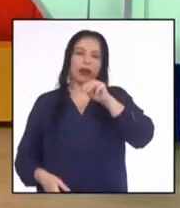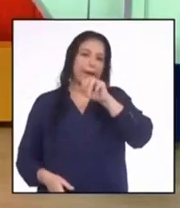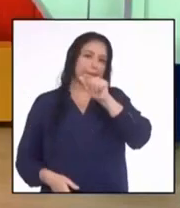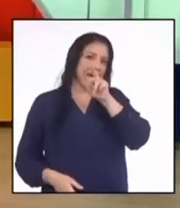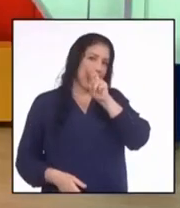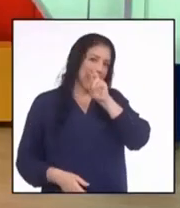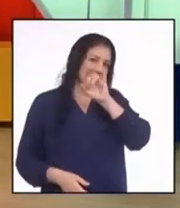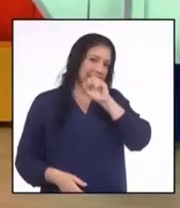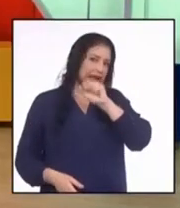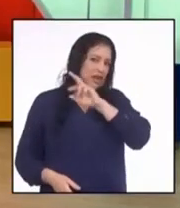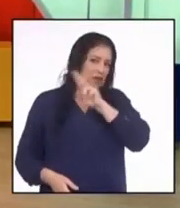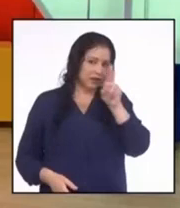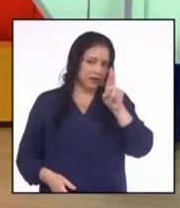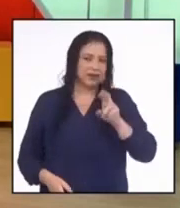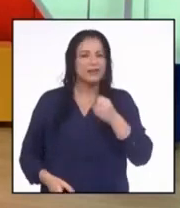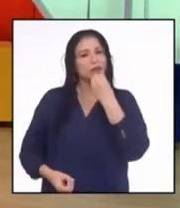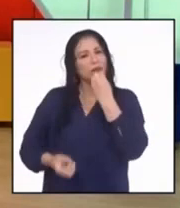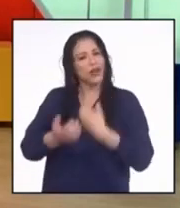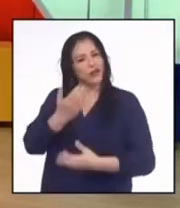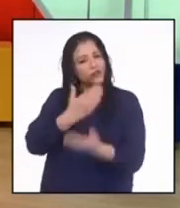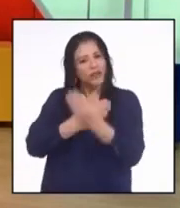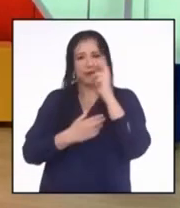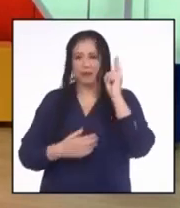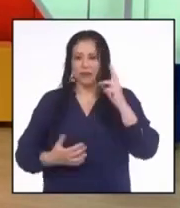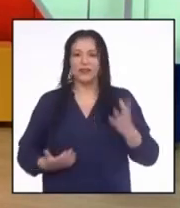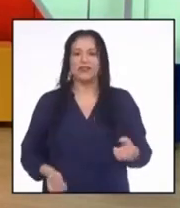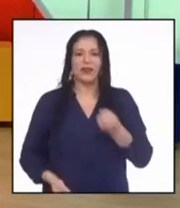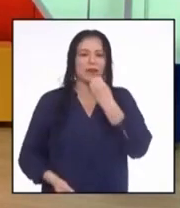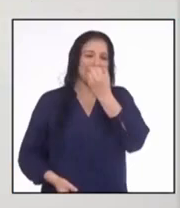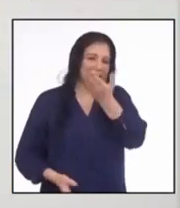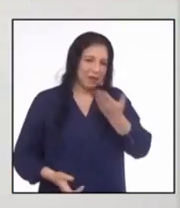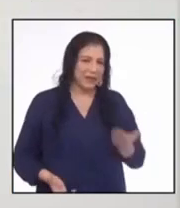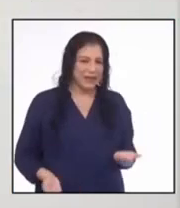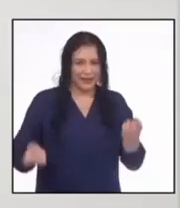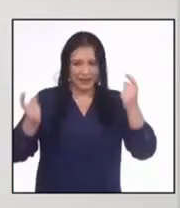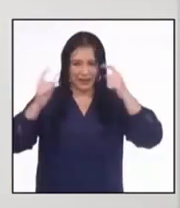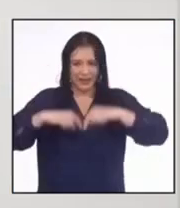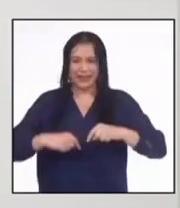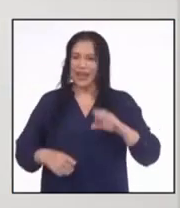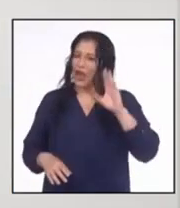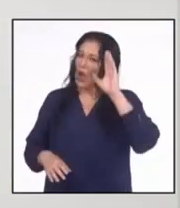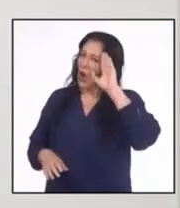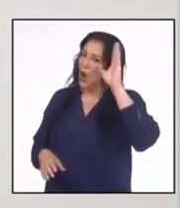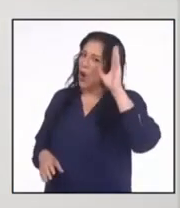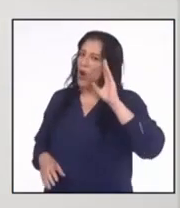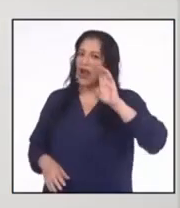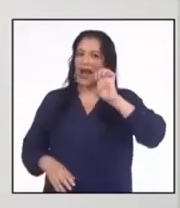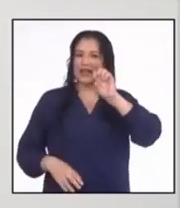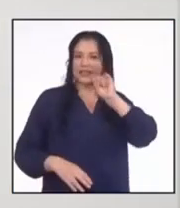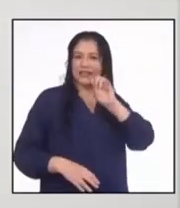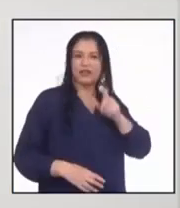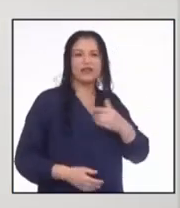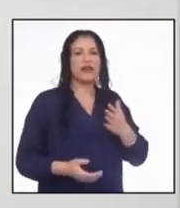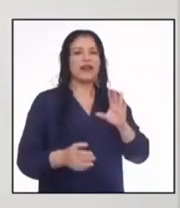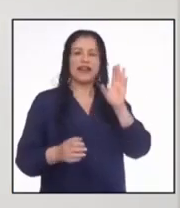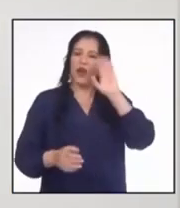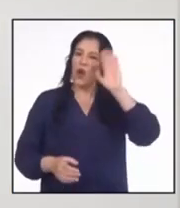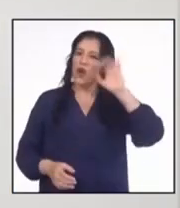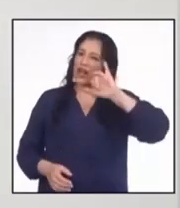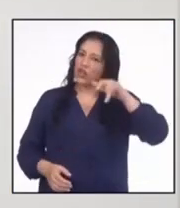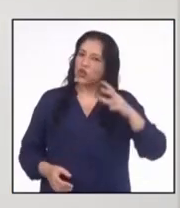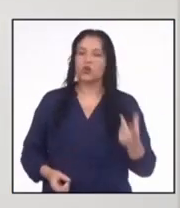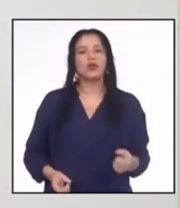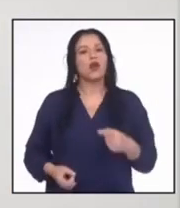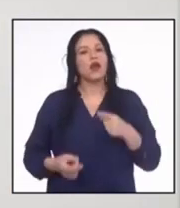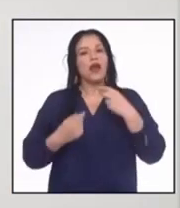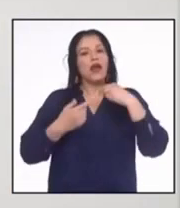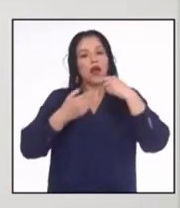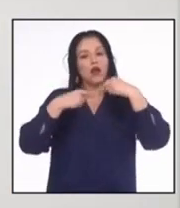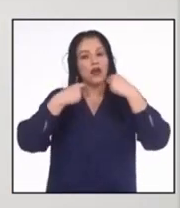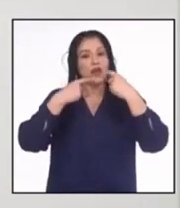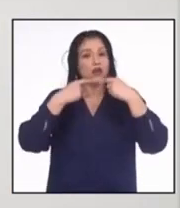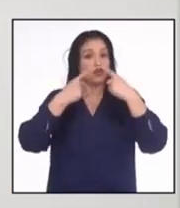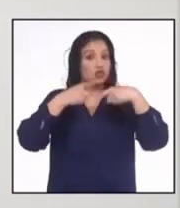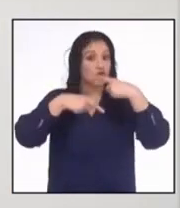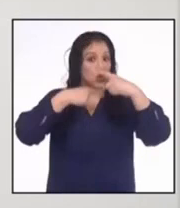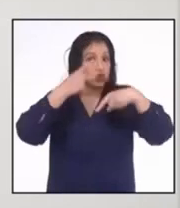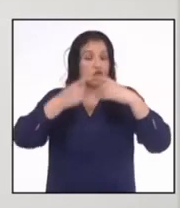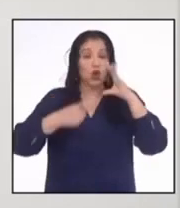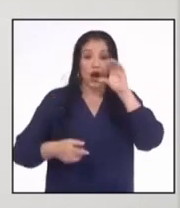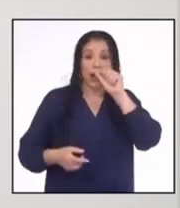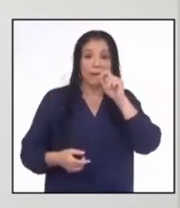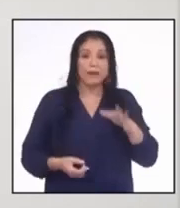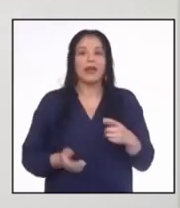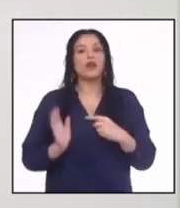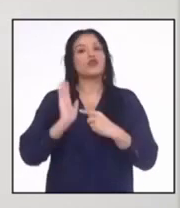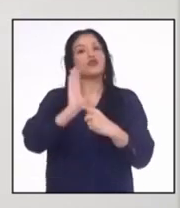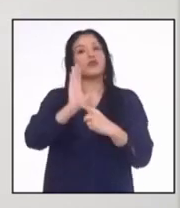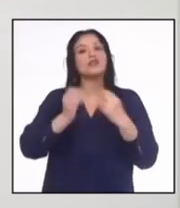Rodríguez. Buenos días, profesora. Bienvenida. Hola Stephanie Junior, el mensaje de Camila muestra cómo se manifiesta